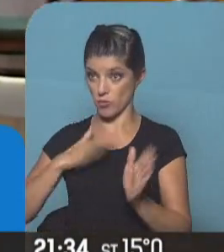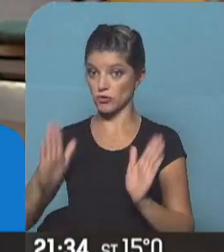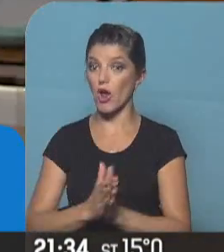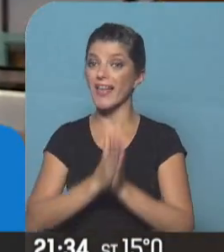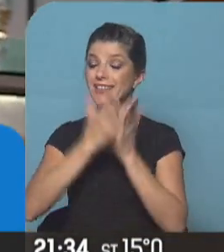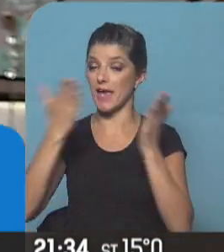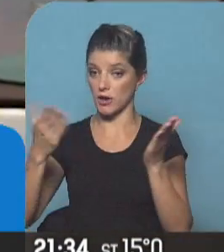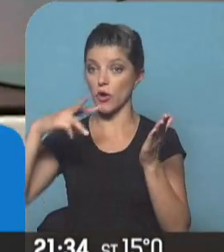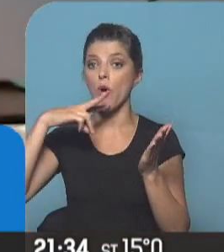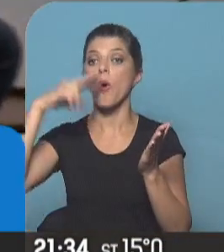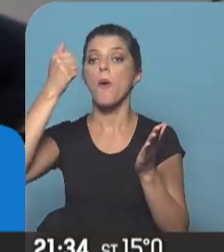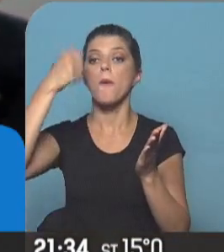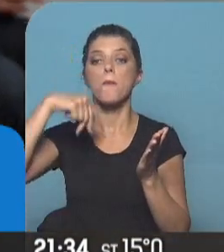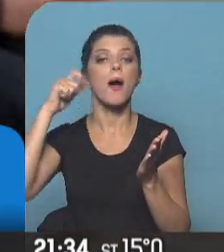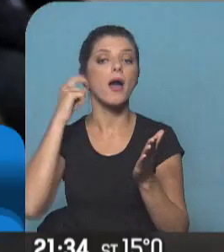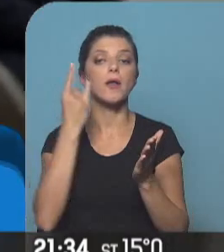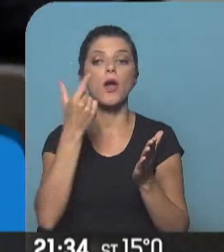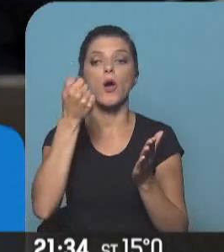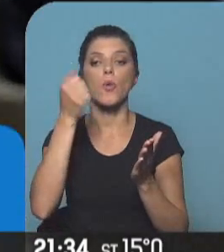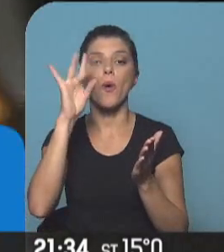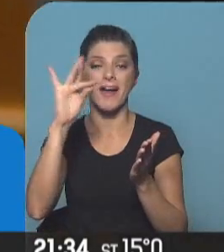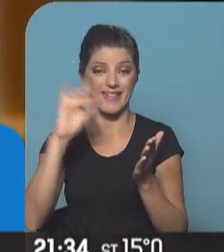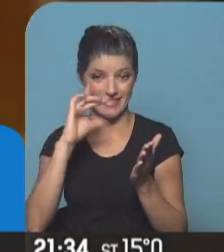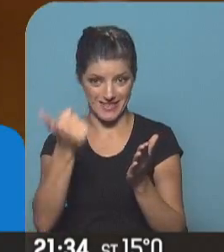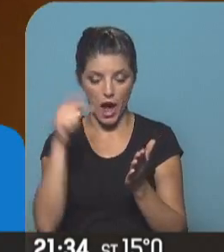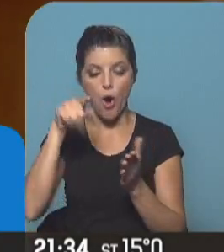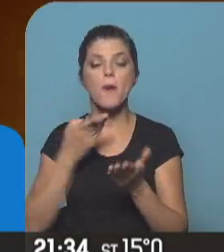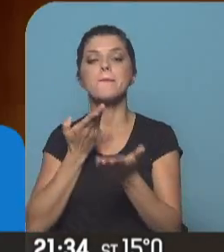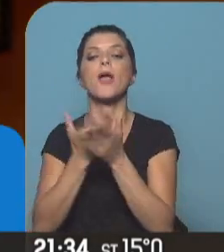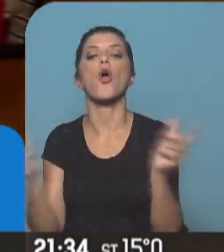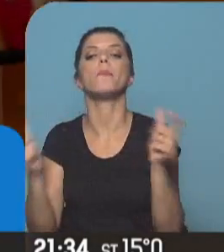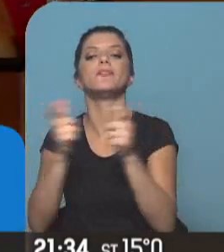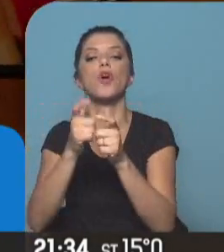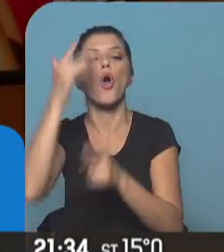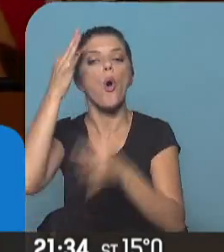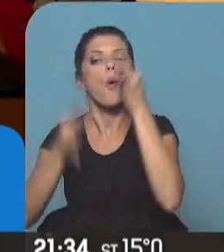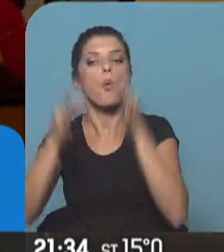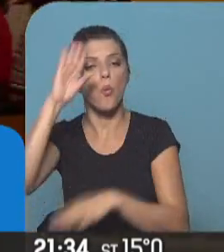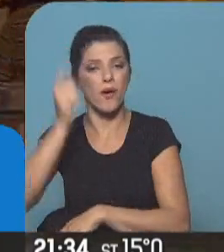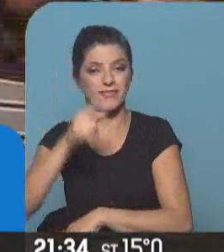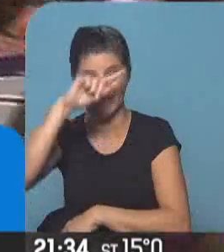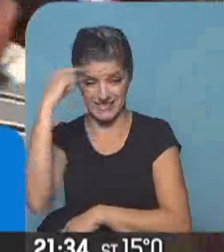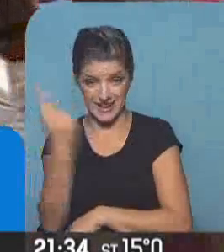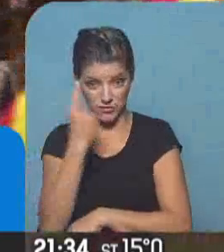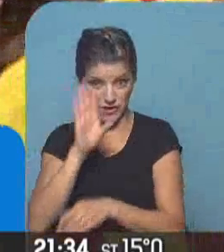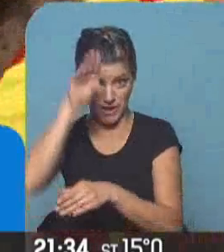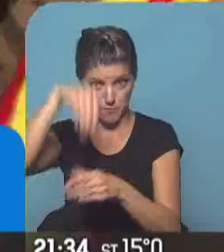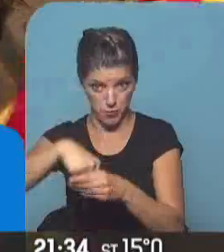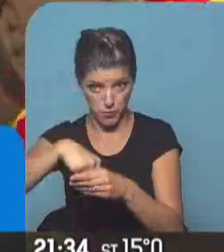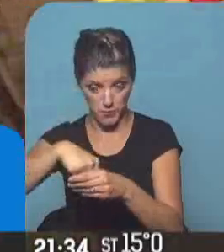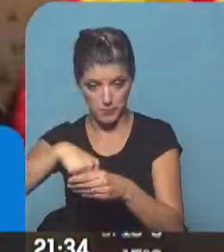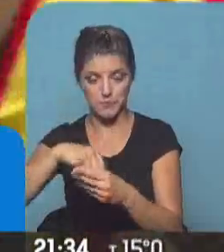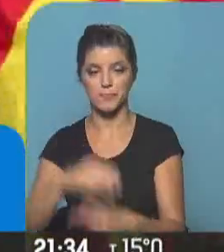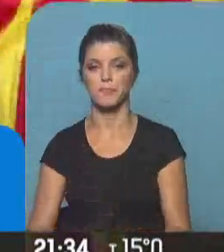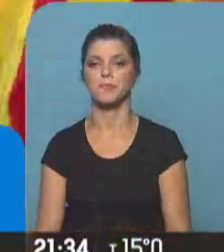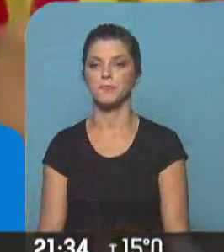que piden un editorial de hoy una comisión jurídica de expertos internacionales también hace algo creo que el